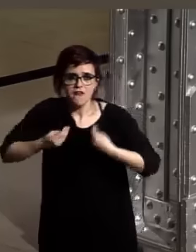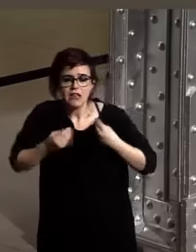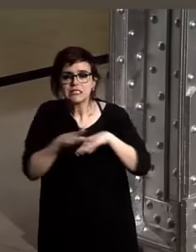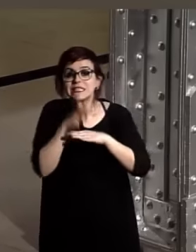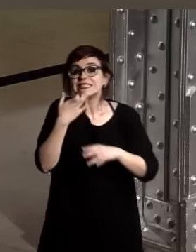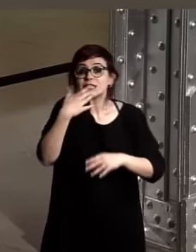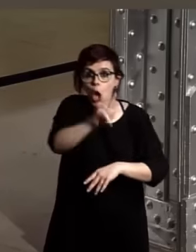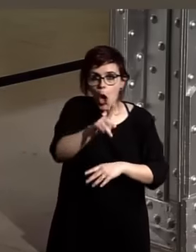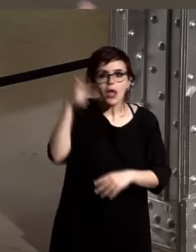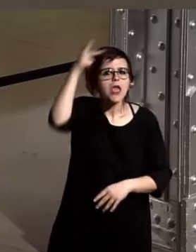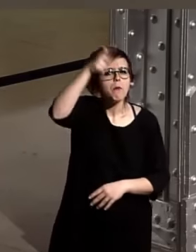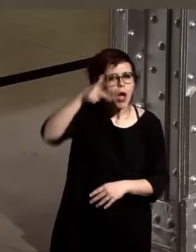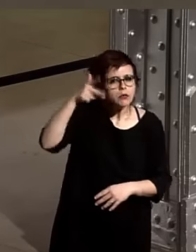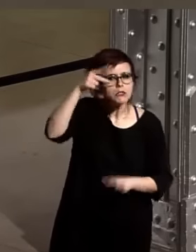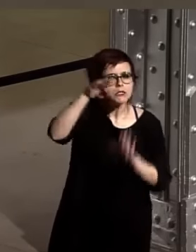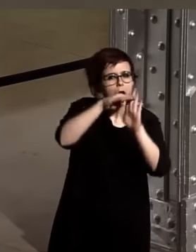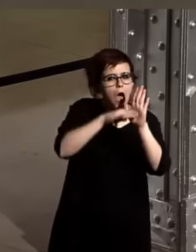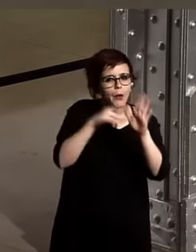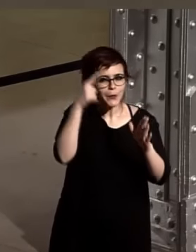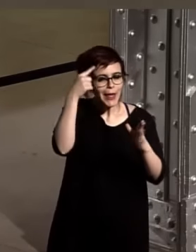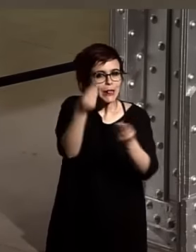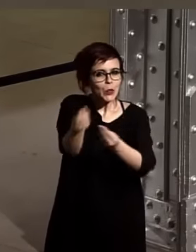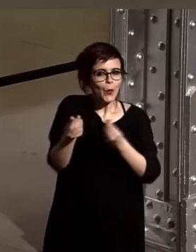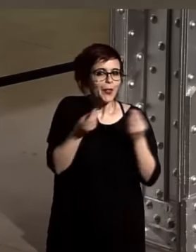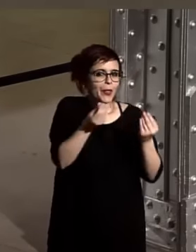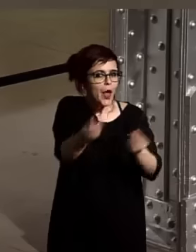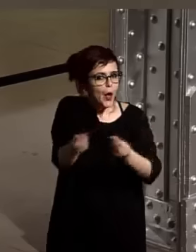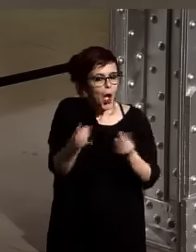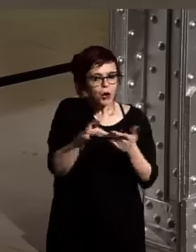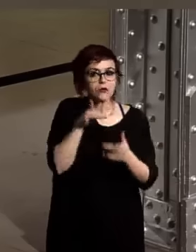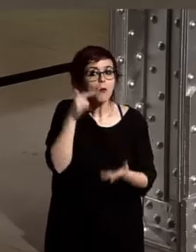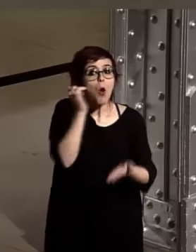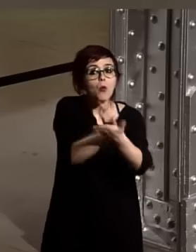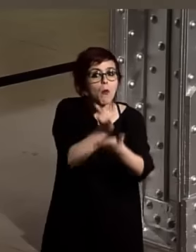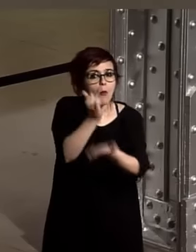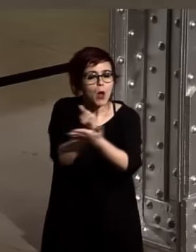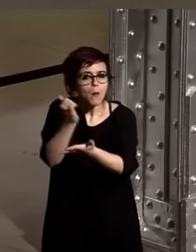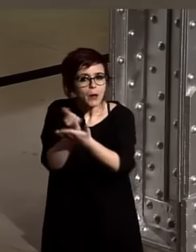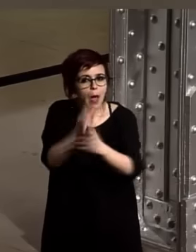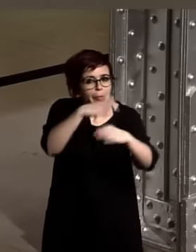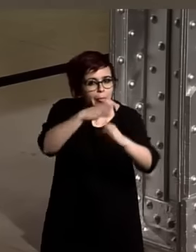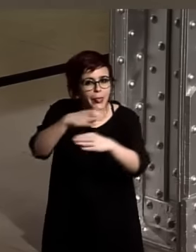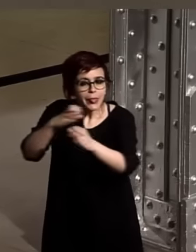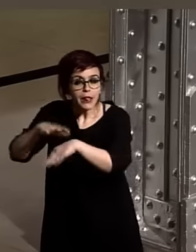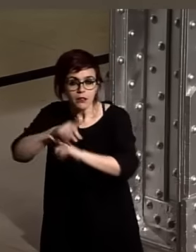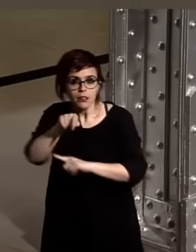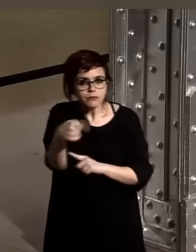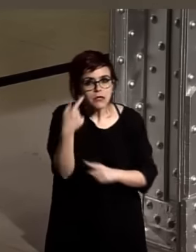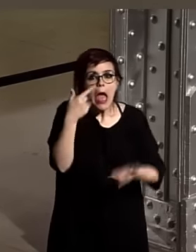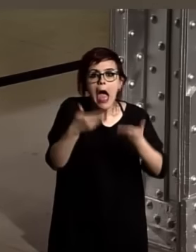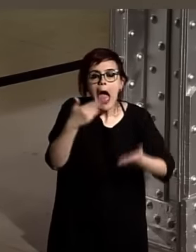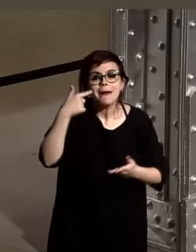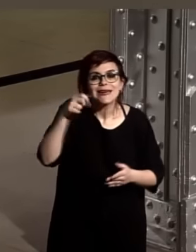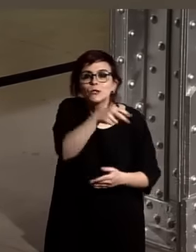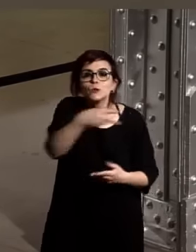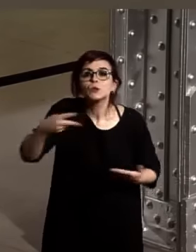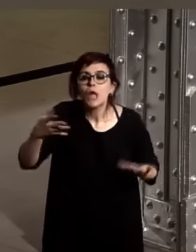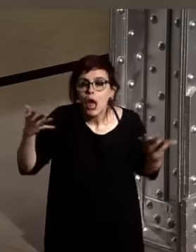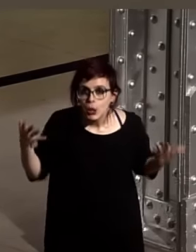tienes hipótesis intuiciones y las las pones a prueba experimentalmente y y las evalúas no